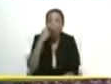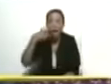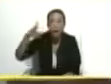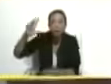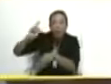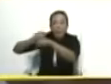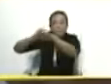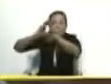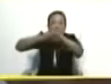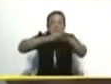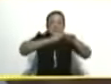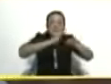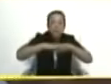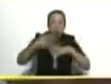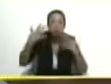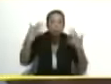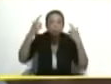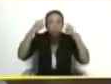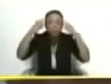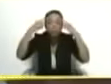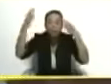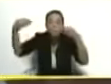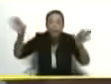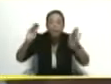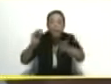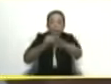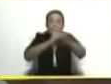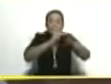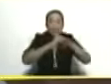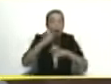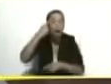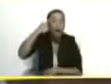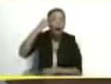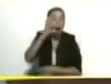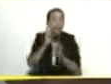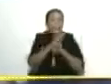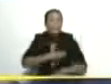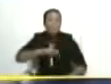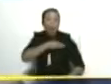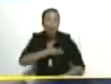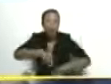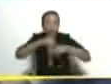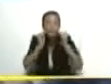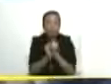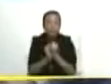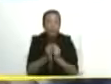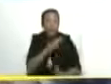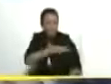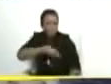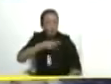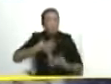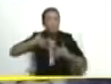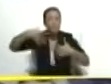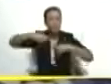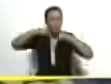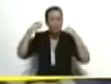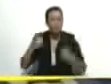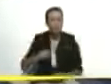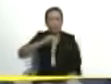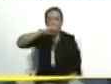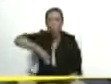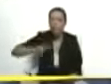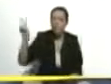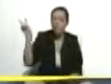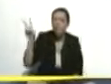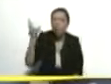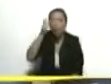campana para despertar las conciencias, para elevar la moral combativa, para elevar el espíritu nacionalista y